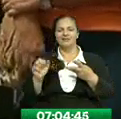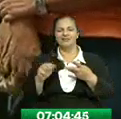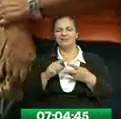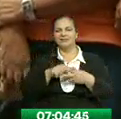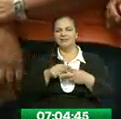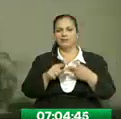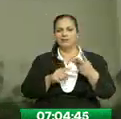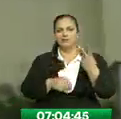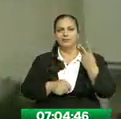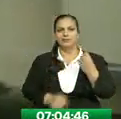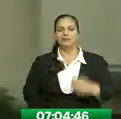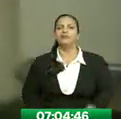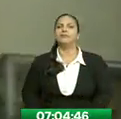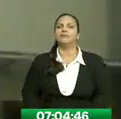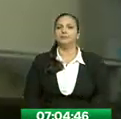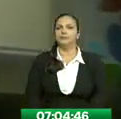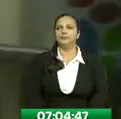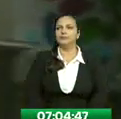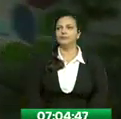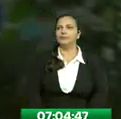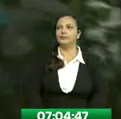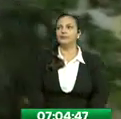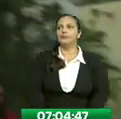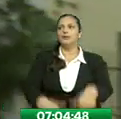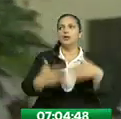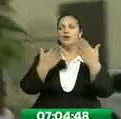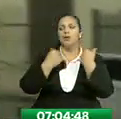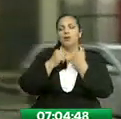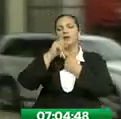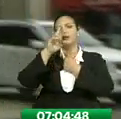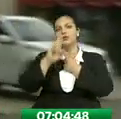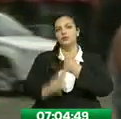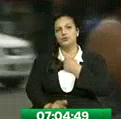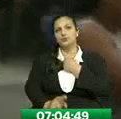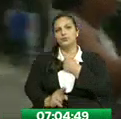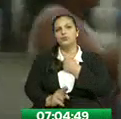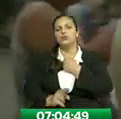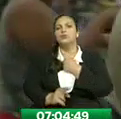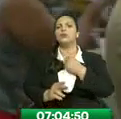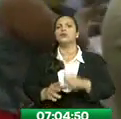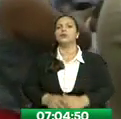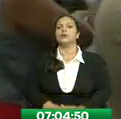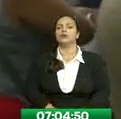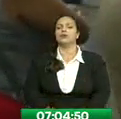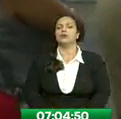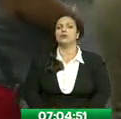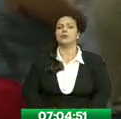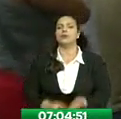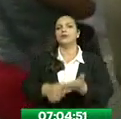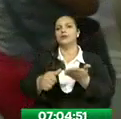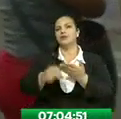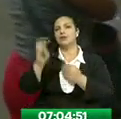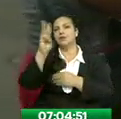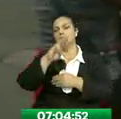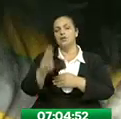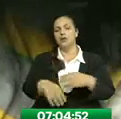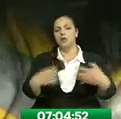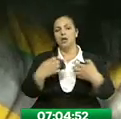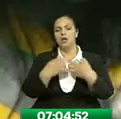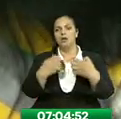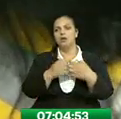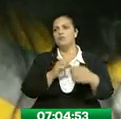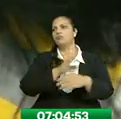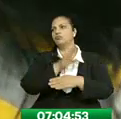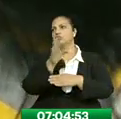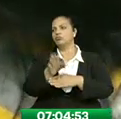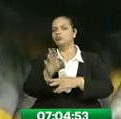de Guayaquil. Esto le permitió verificar en territorio la efectividad de las acciones que se están llevando a cabo.